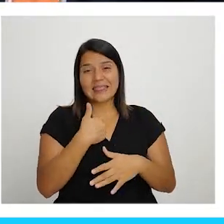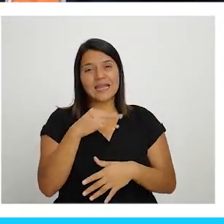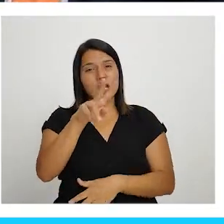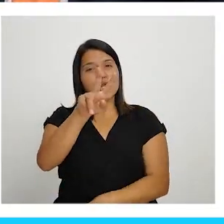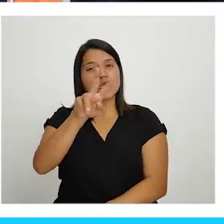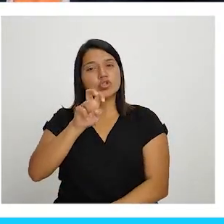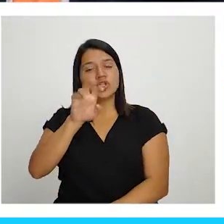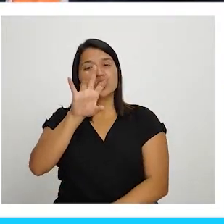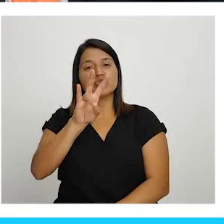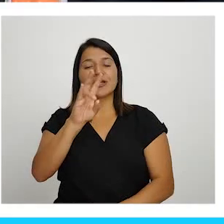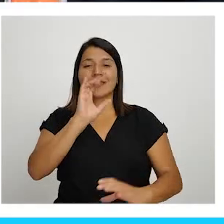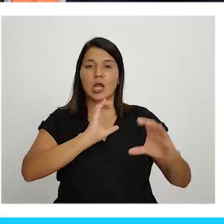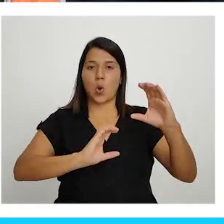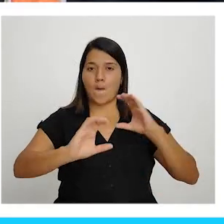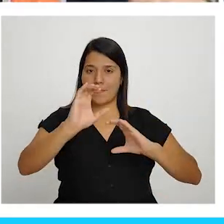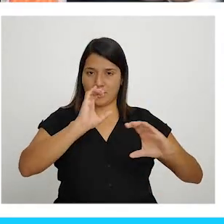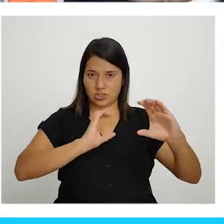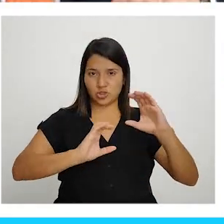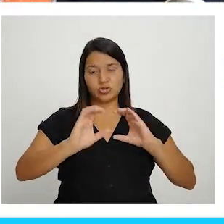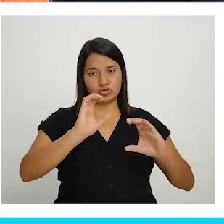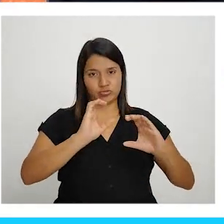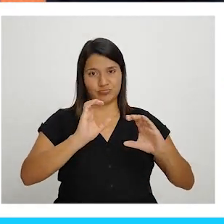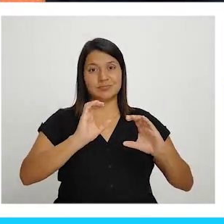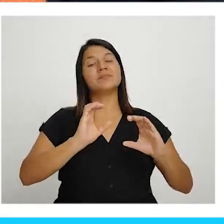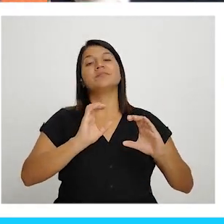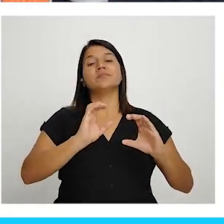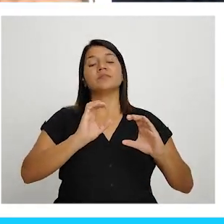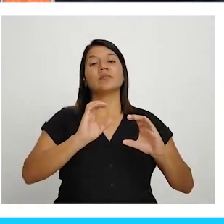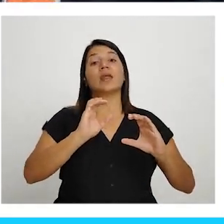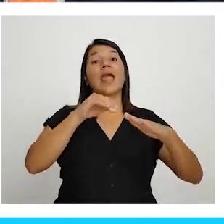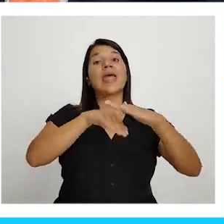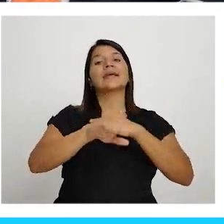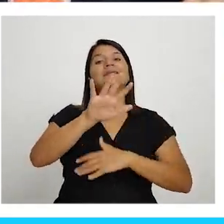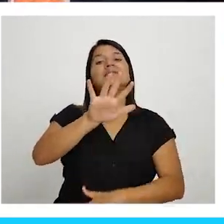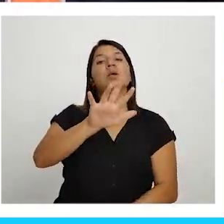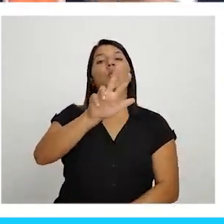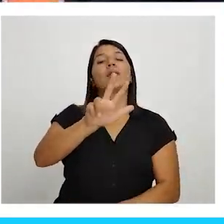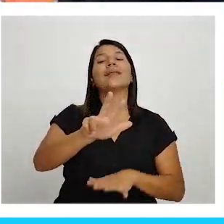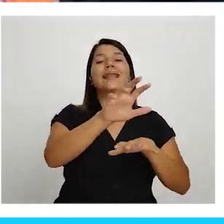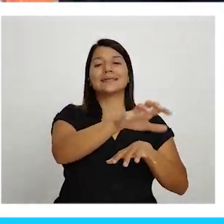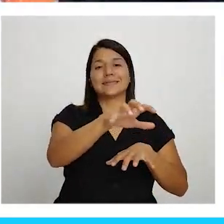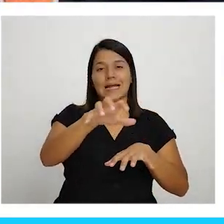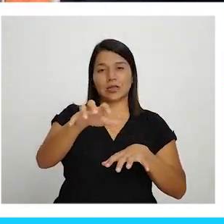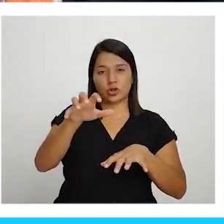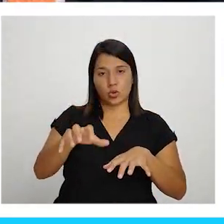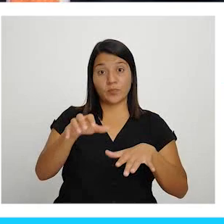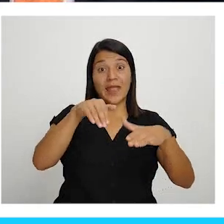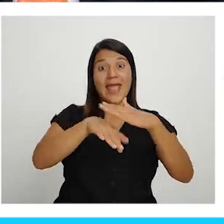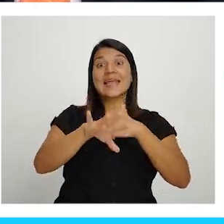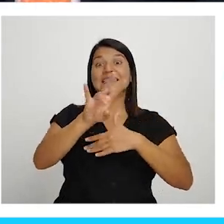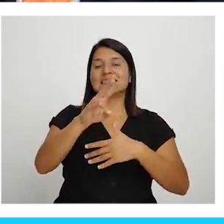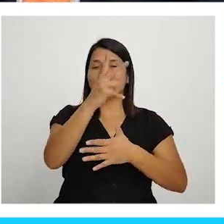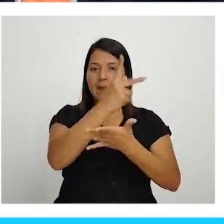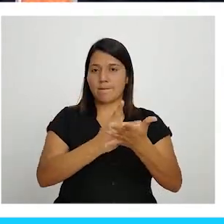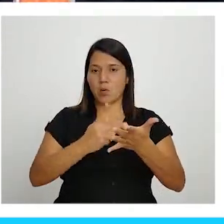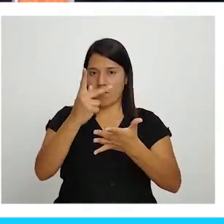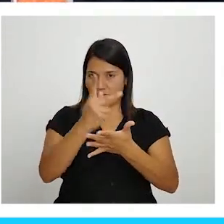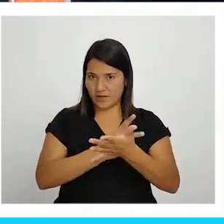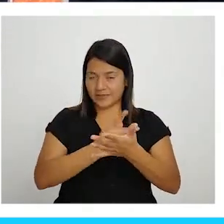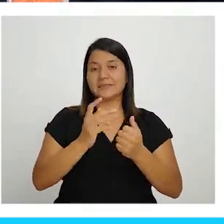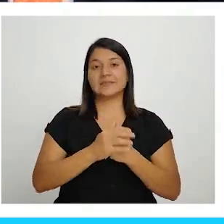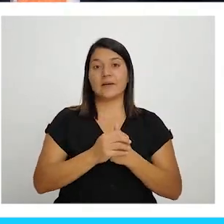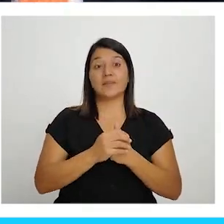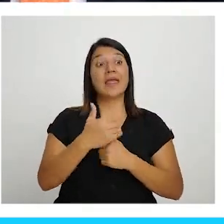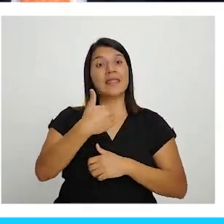207 comercios, de 53 cantones de las 7 provincias, para un grupo de 23